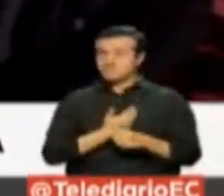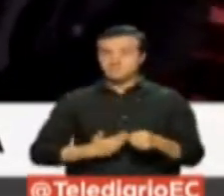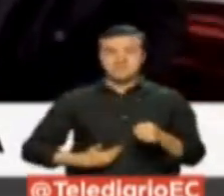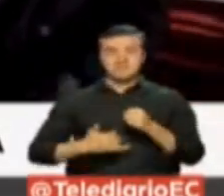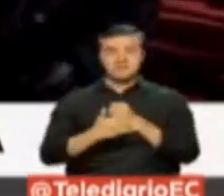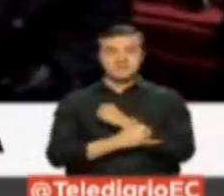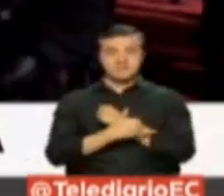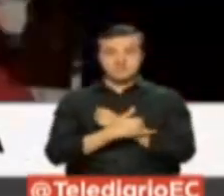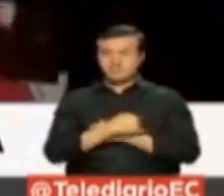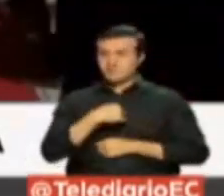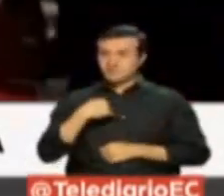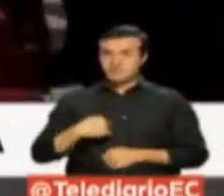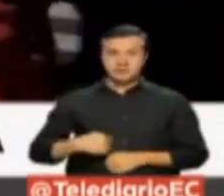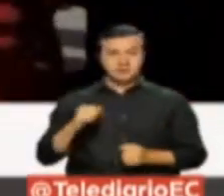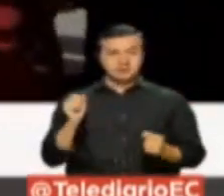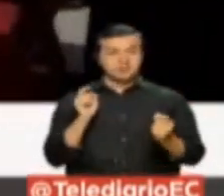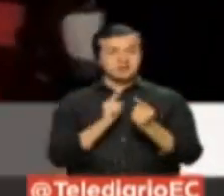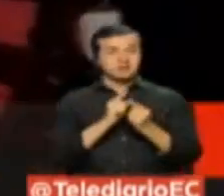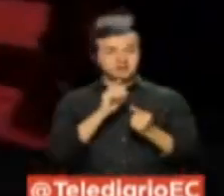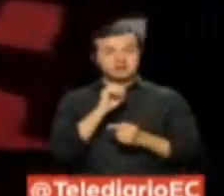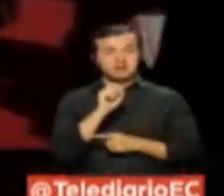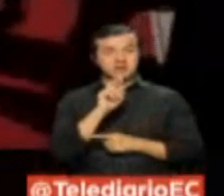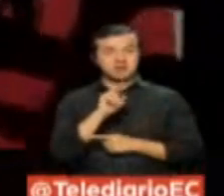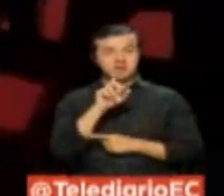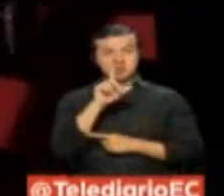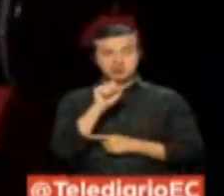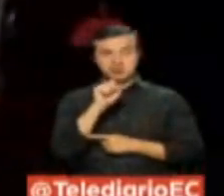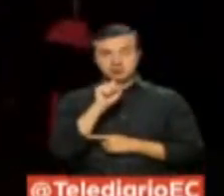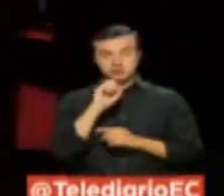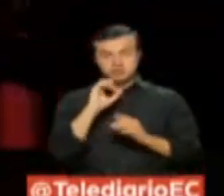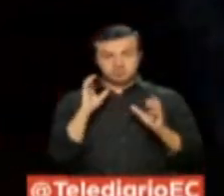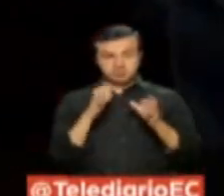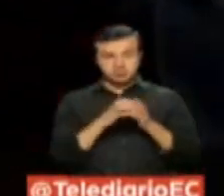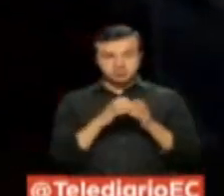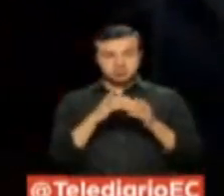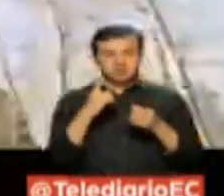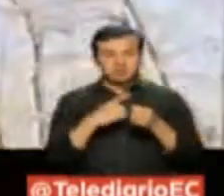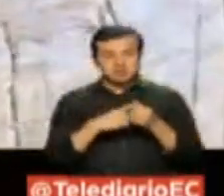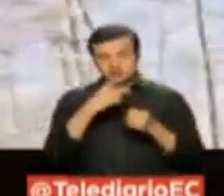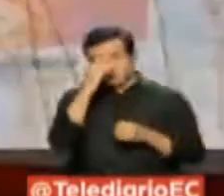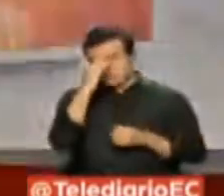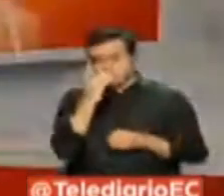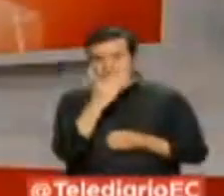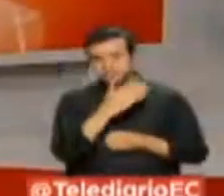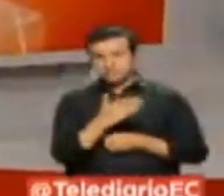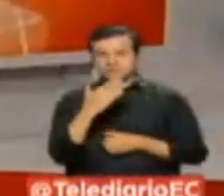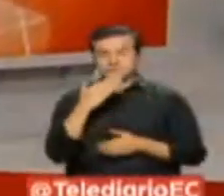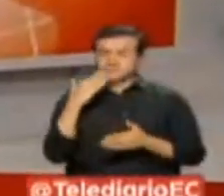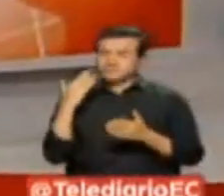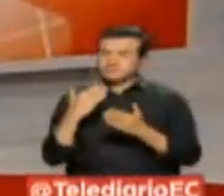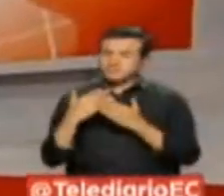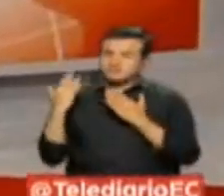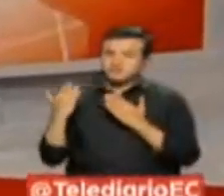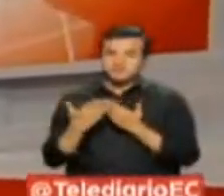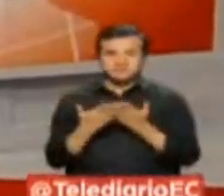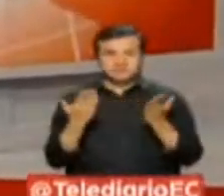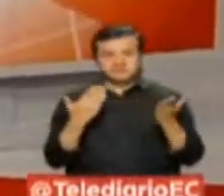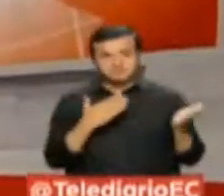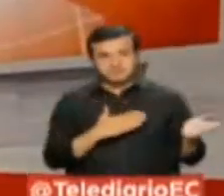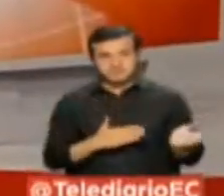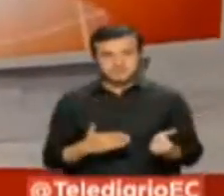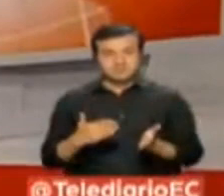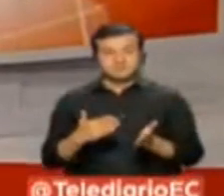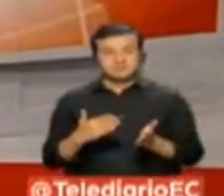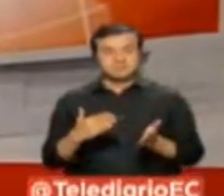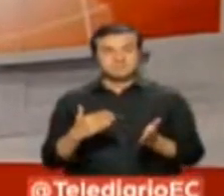Lo haremos con Carlos Saldumbide, director ejecutivo de la Cámara de Comercio de Quito. Buenos días, gracias por estar esta mañana aquí. Desde el